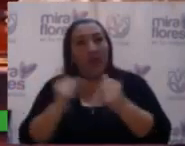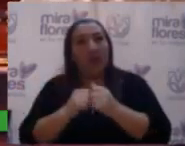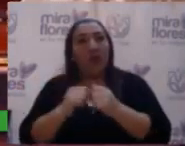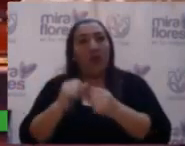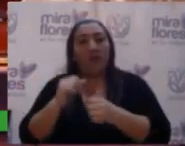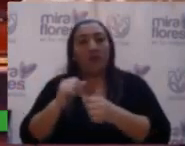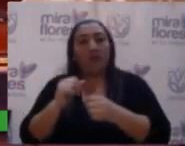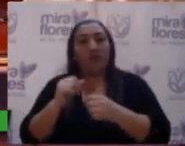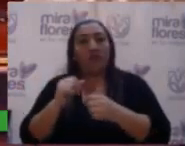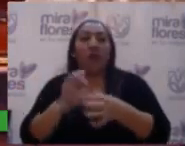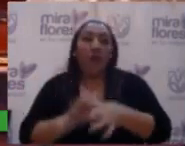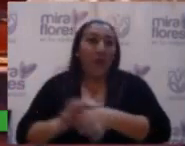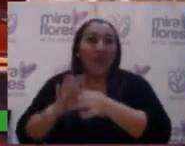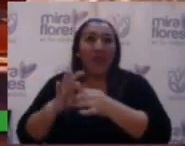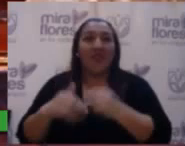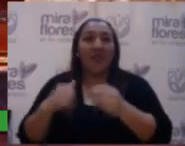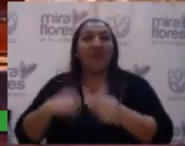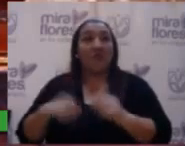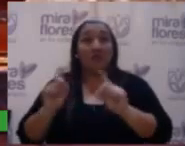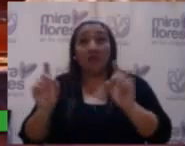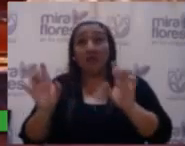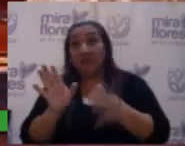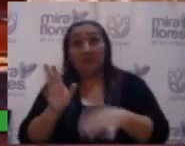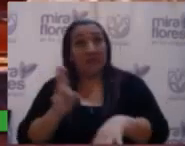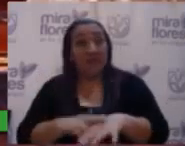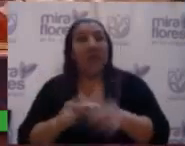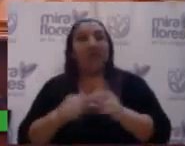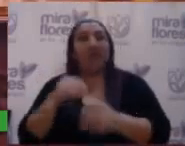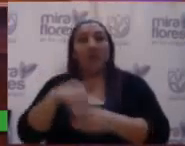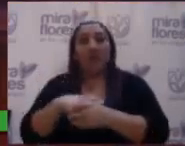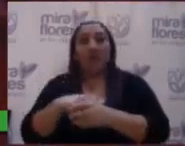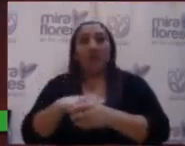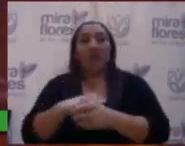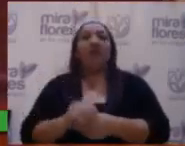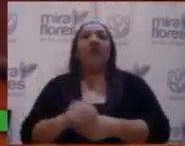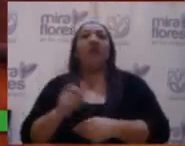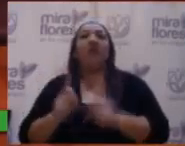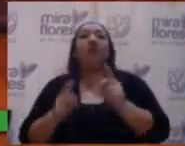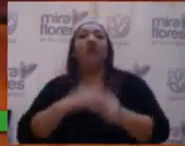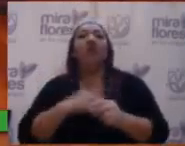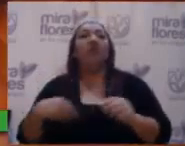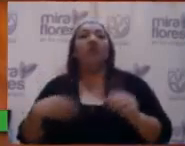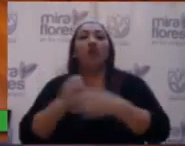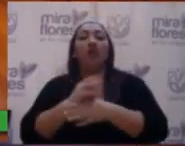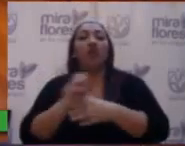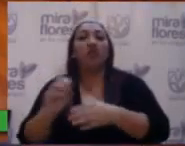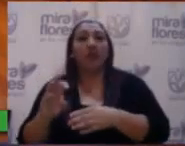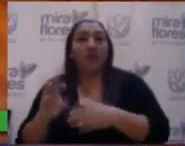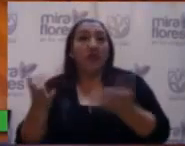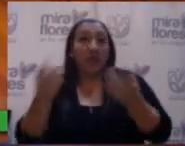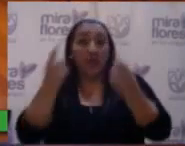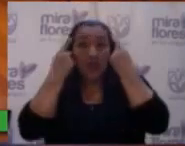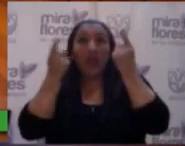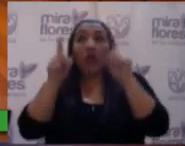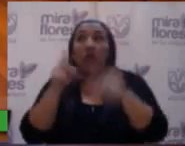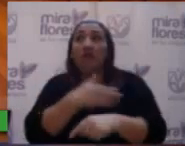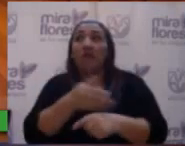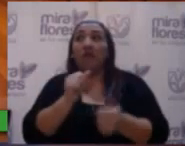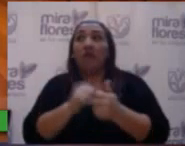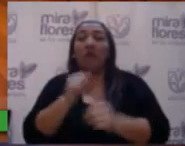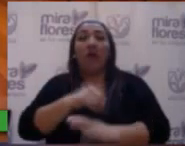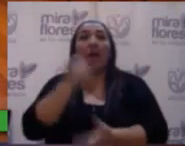sin embargo ofrezco el uso la palabra y si no la hay procederemos a votar aquellos miembros del consejo que estén a favor